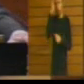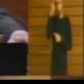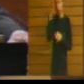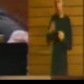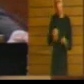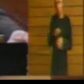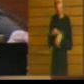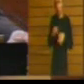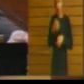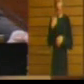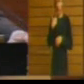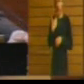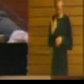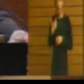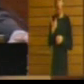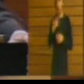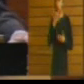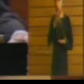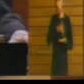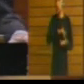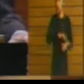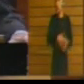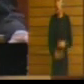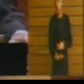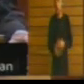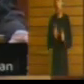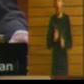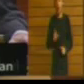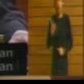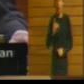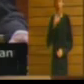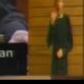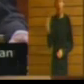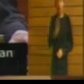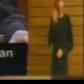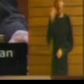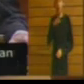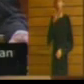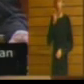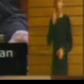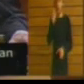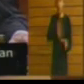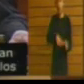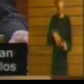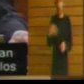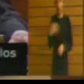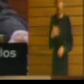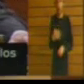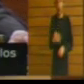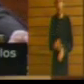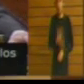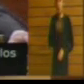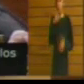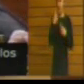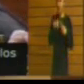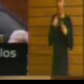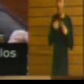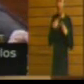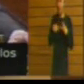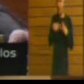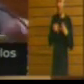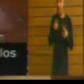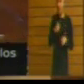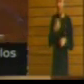conocían a la hora de aplicar el modelo D en los centros escolares y por eso debían elegir los escolares. A esas cuestiones y a esos